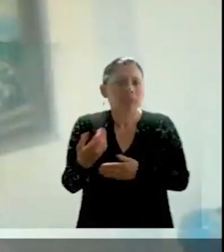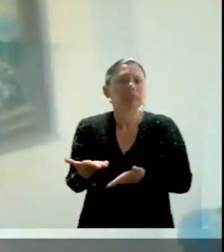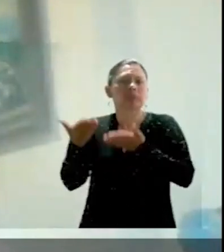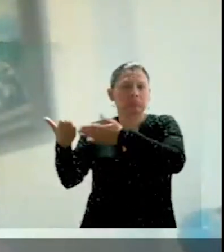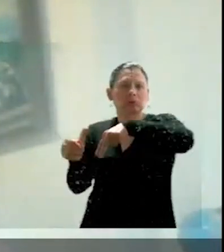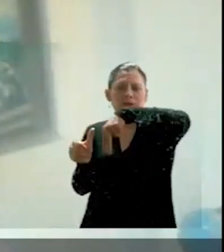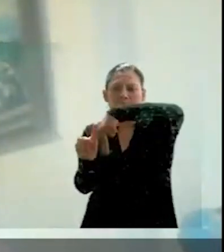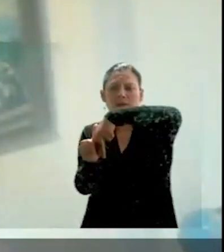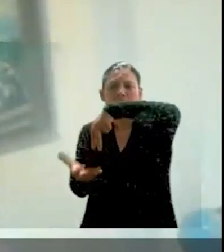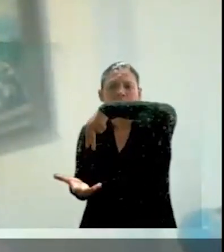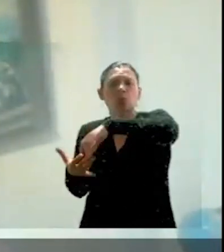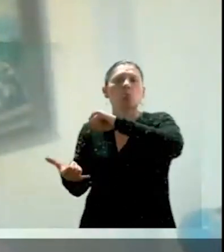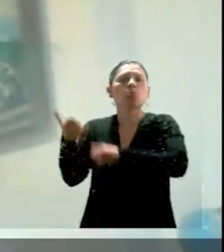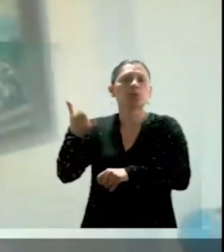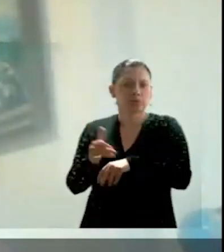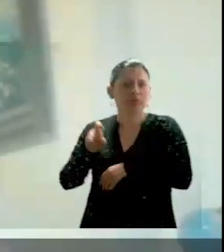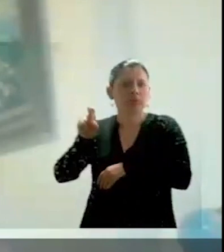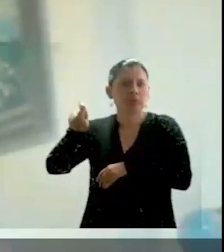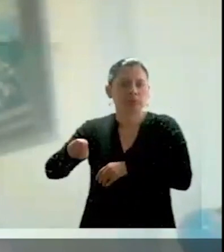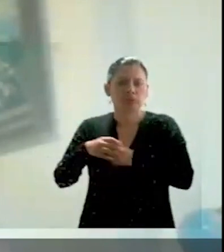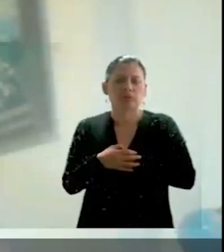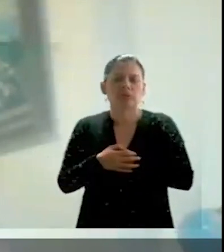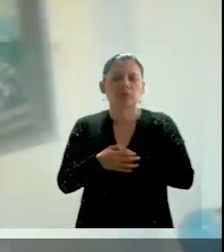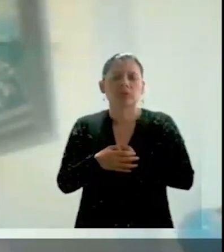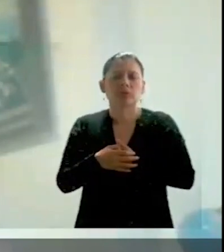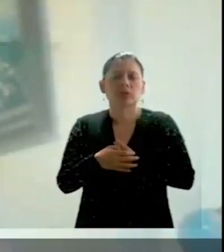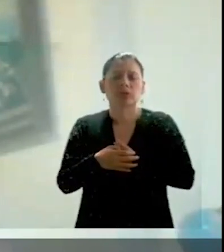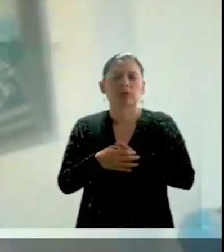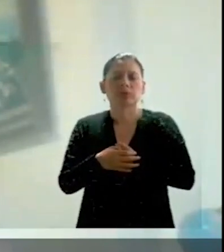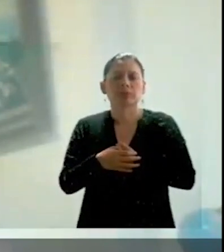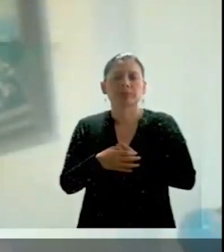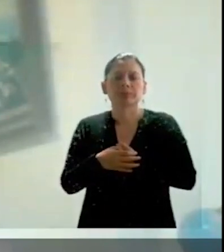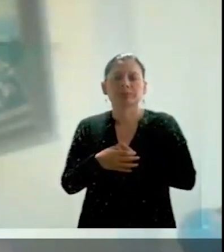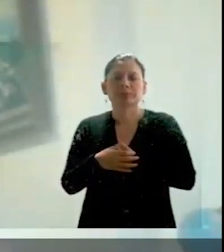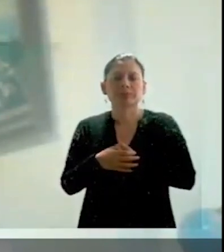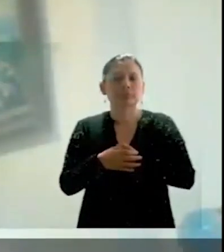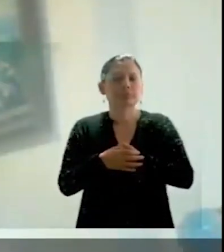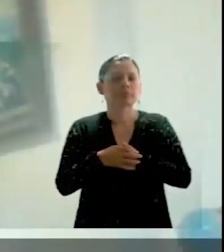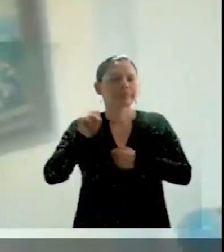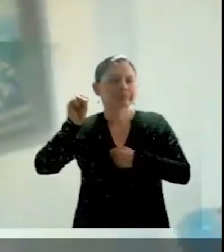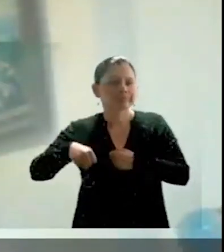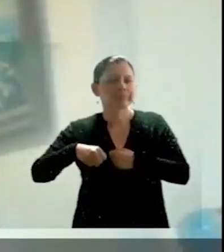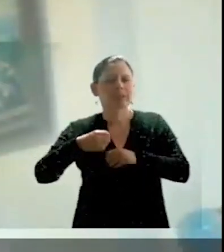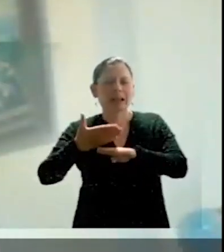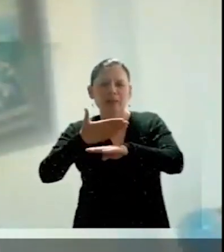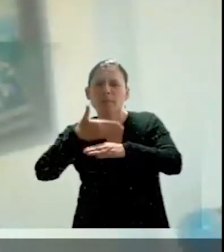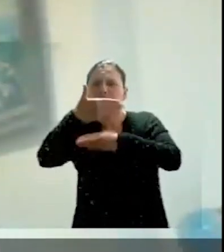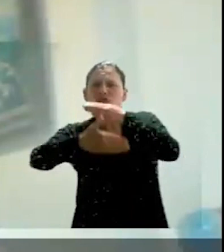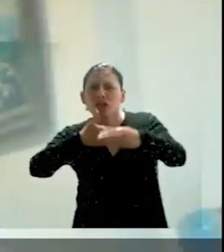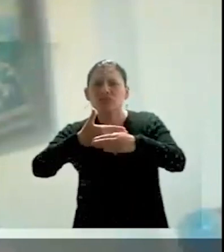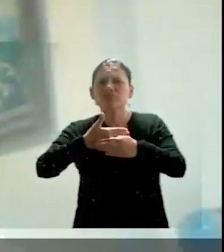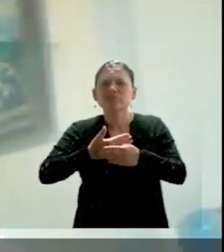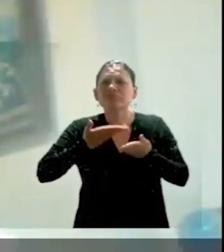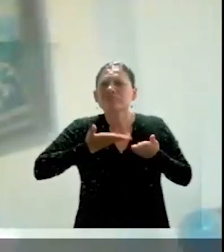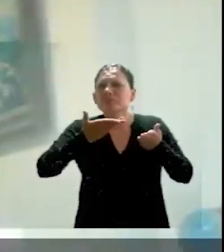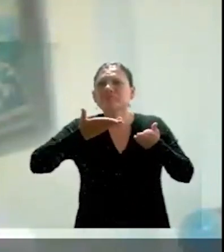para poder justificar que se está acudiendo luego a la tutela, es decir, si se han agotado los demás medios